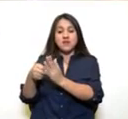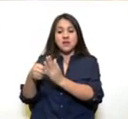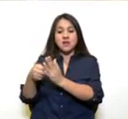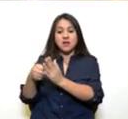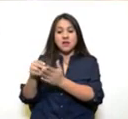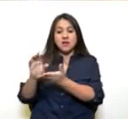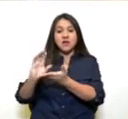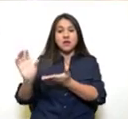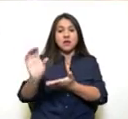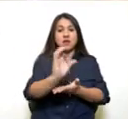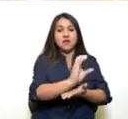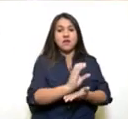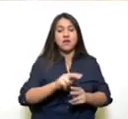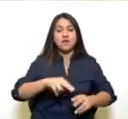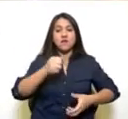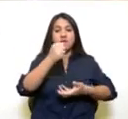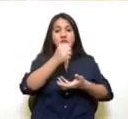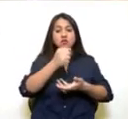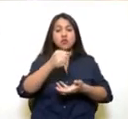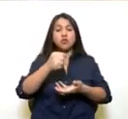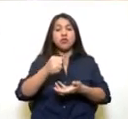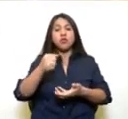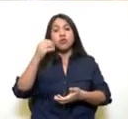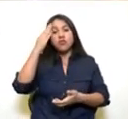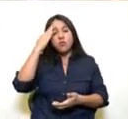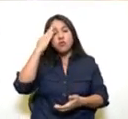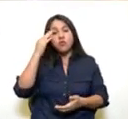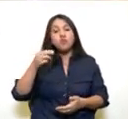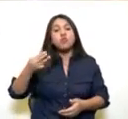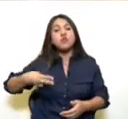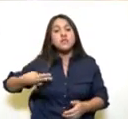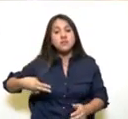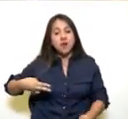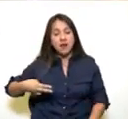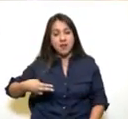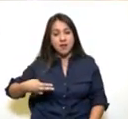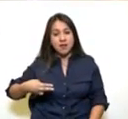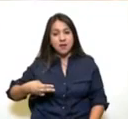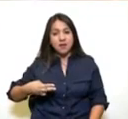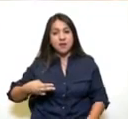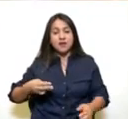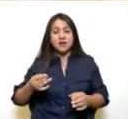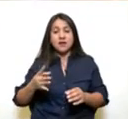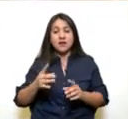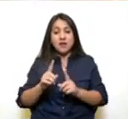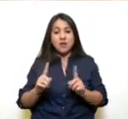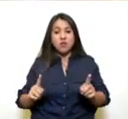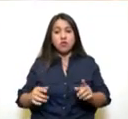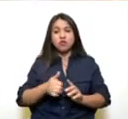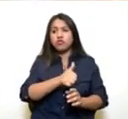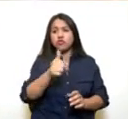fondo común municipal donde todas las comunas también se pone un porcentaje